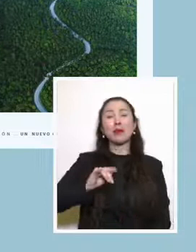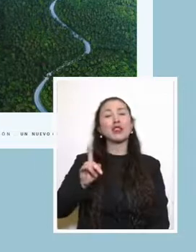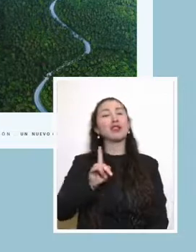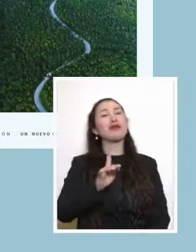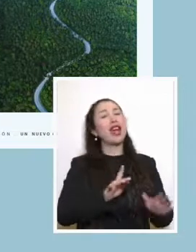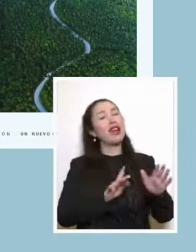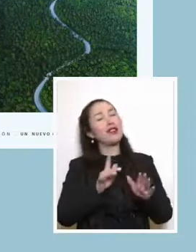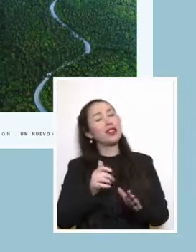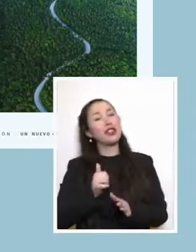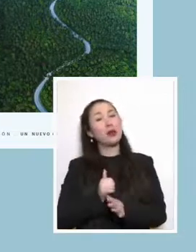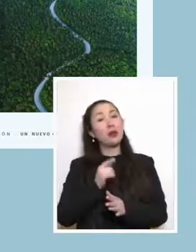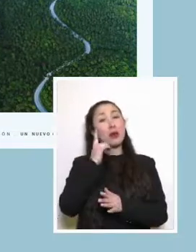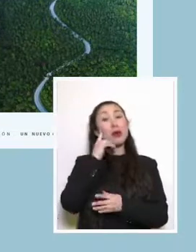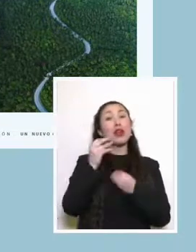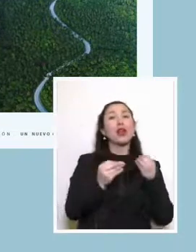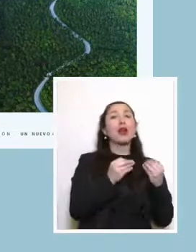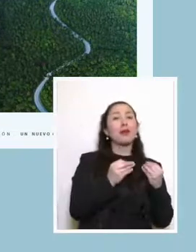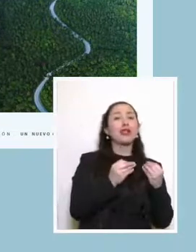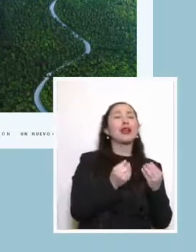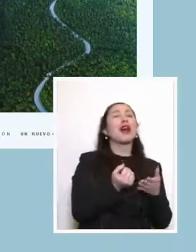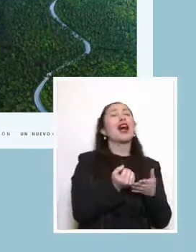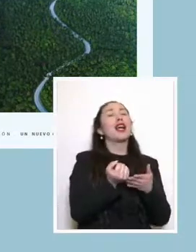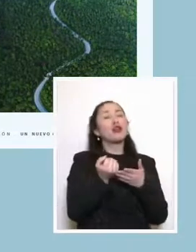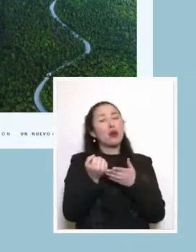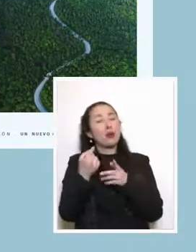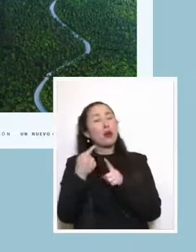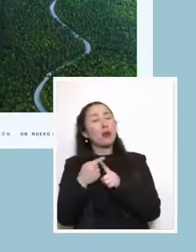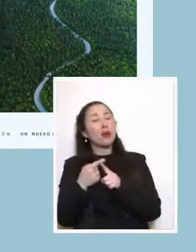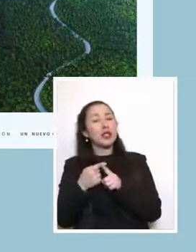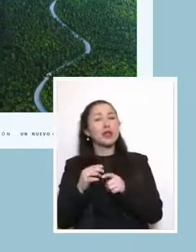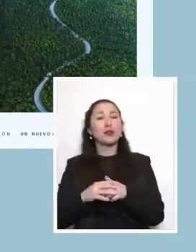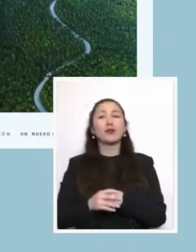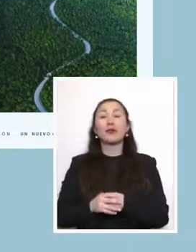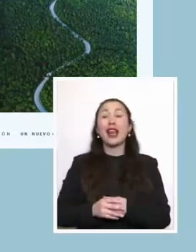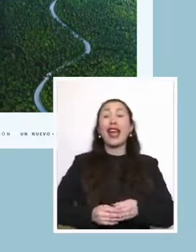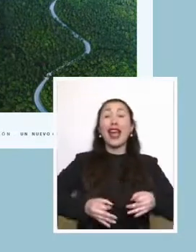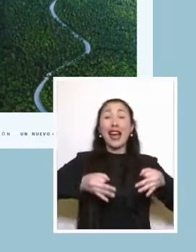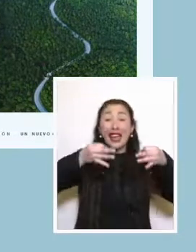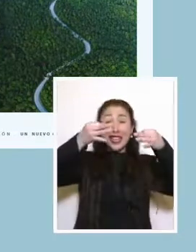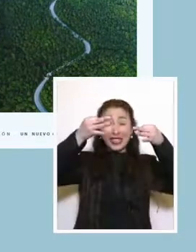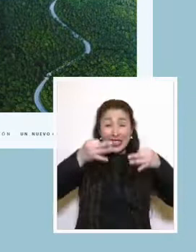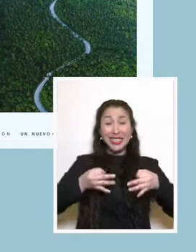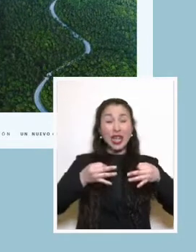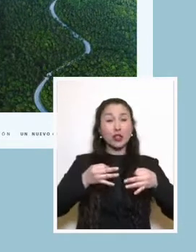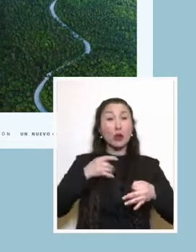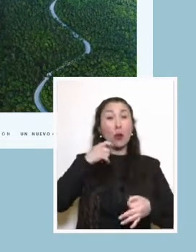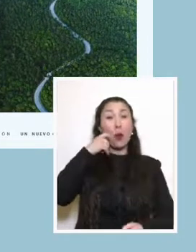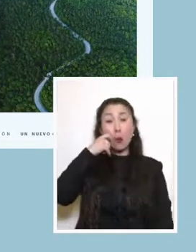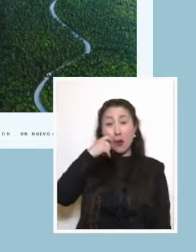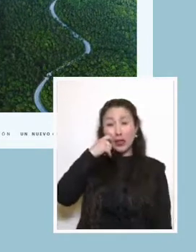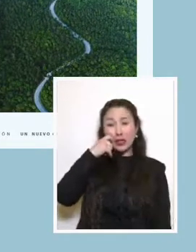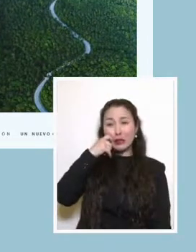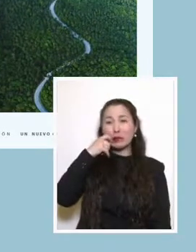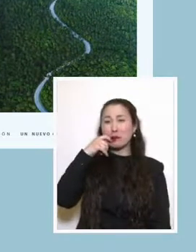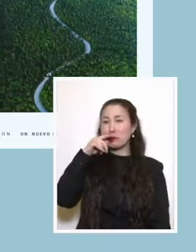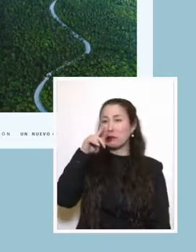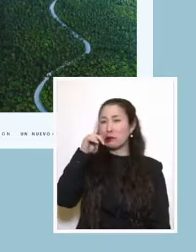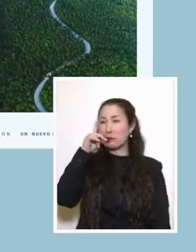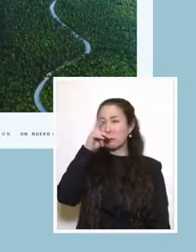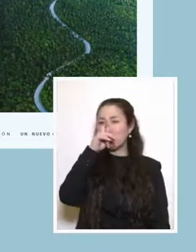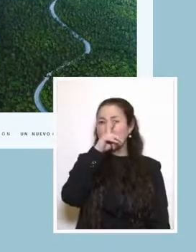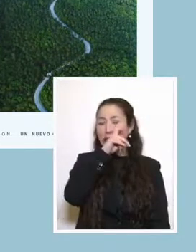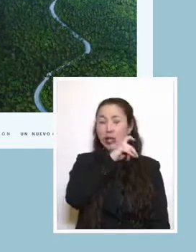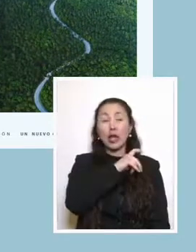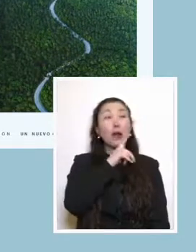un potencial enorme. Garantizar una concepción humana del trabajo es cada vez más difícil, pero se